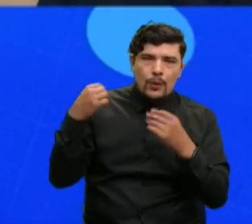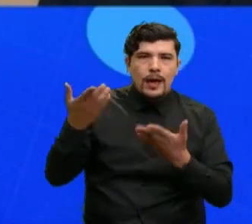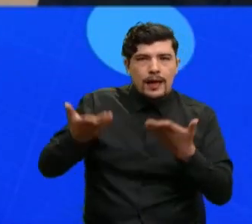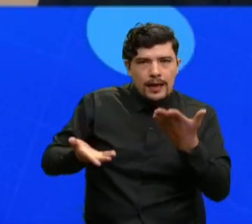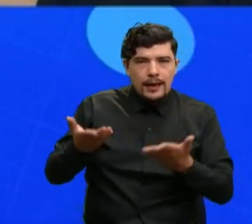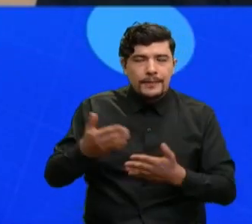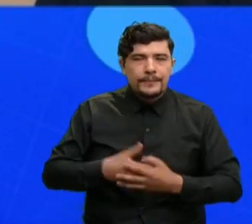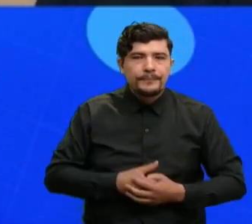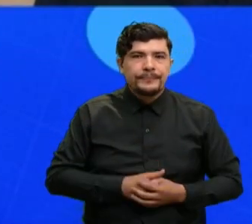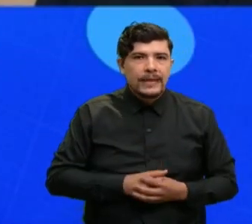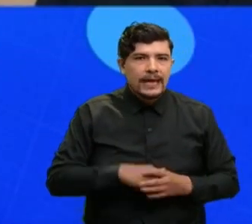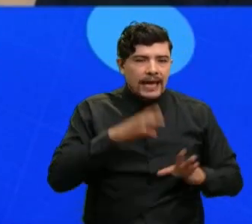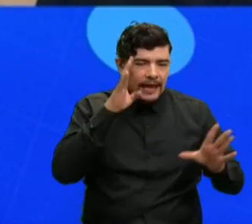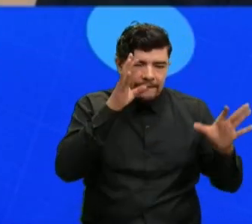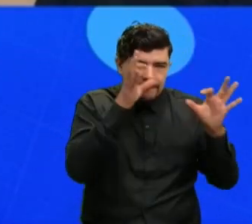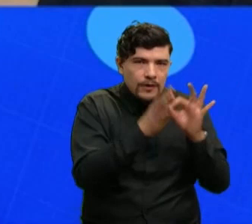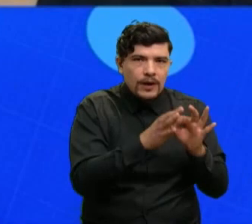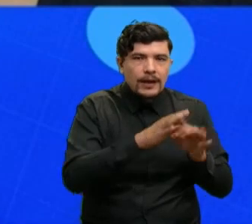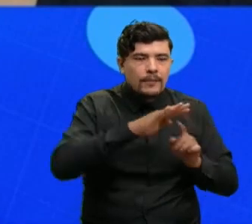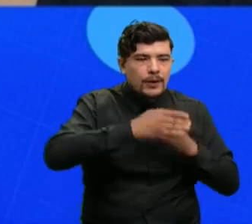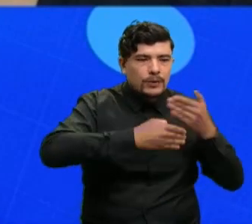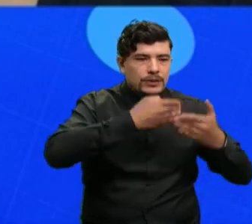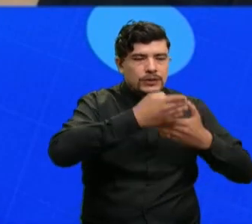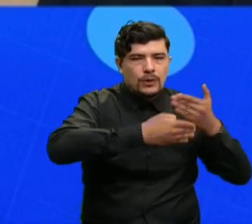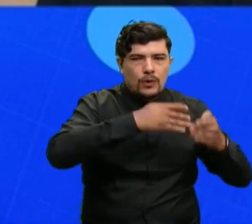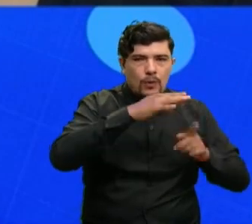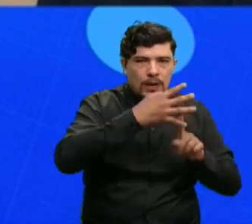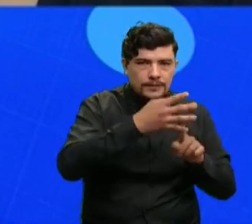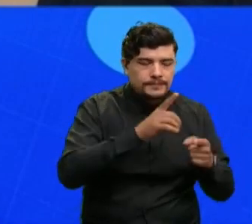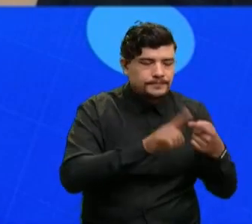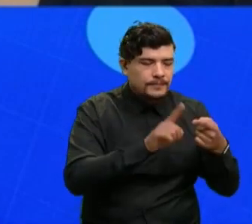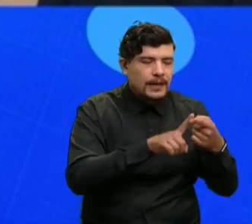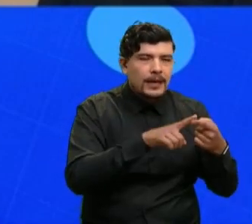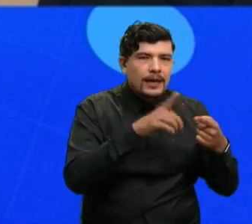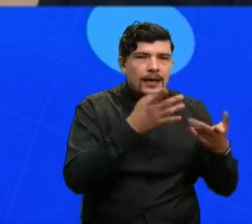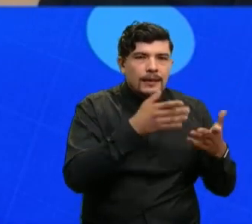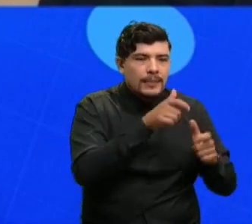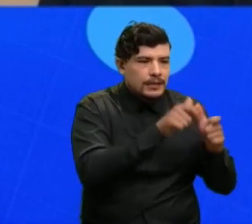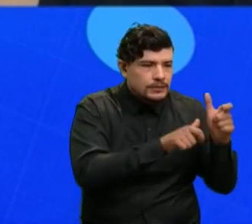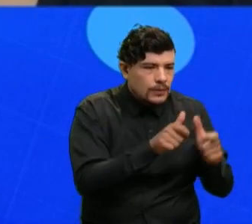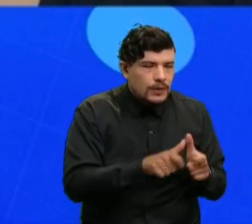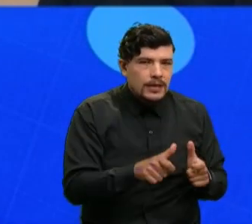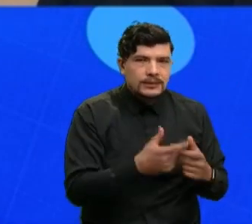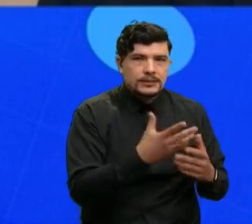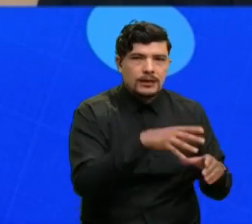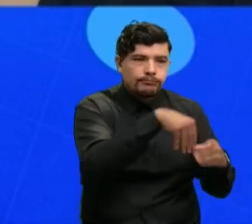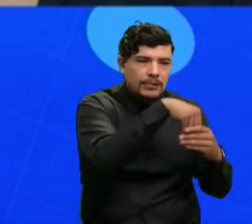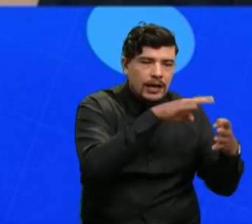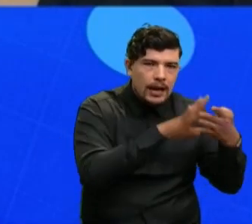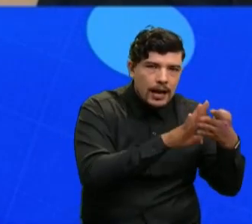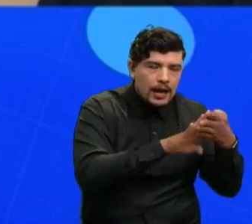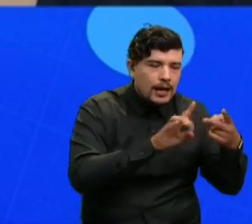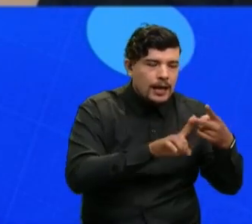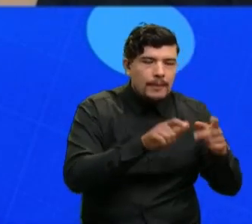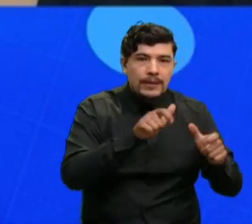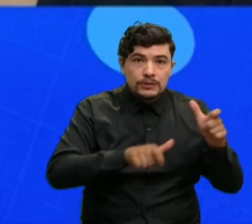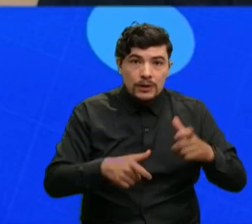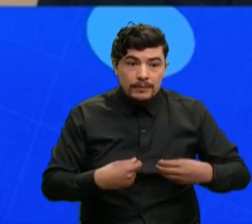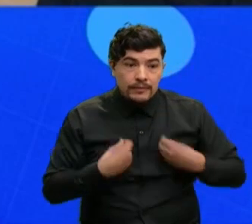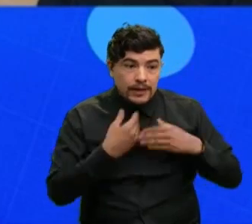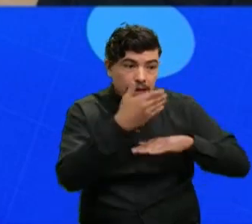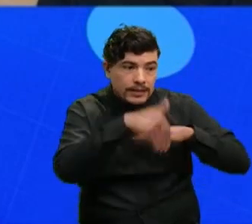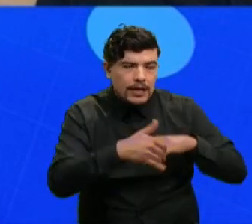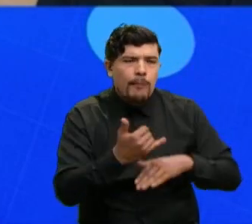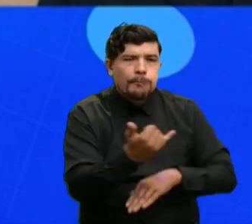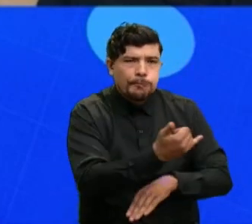caracterizado pues son las poblaciones, por ejemplo, los habitantes de calle, los residentes de las cárceles. Pero en el caso de la